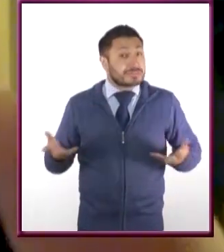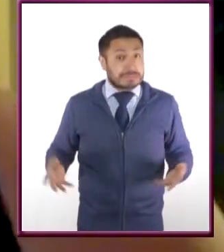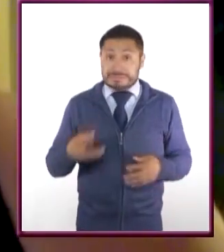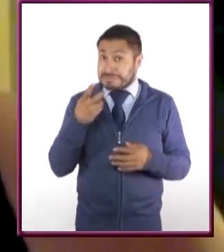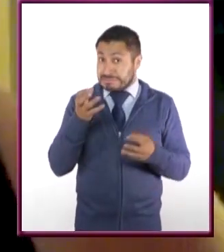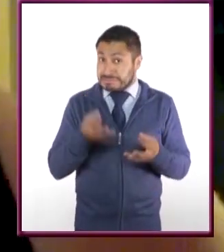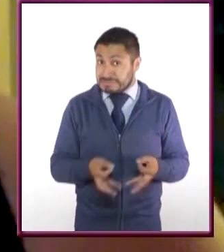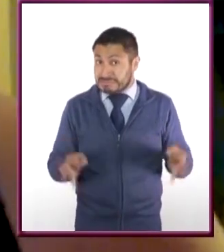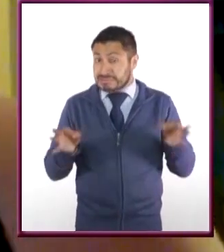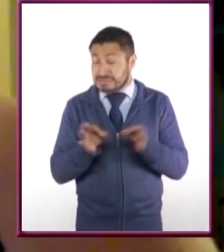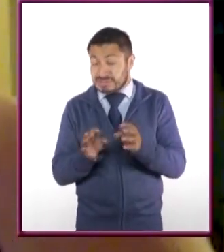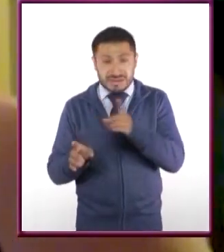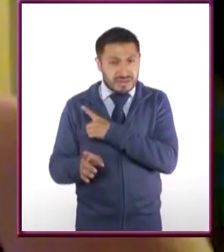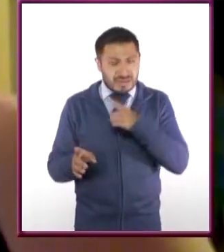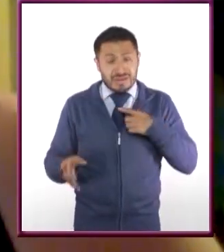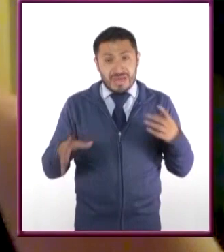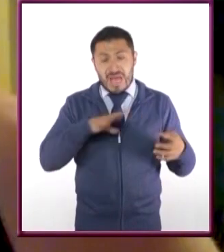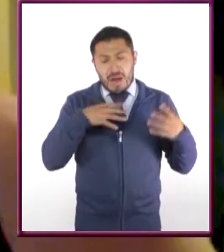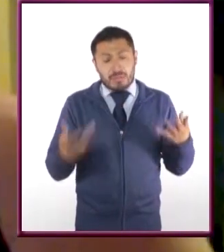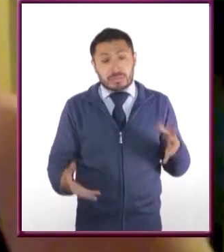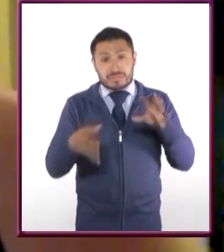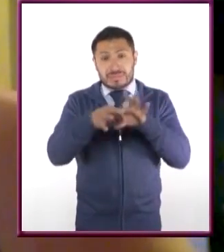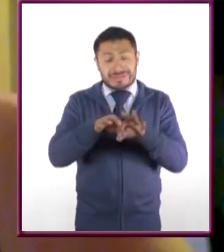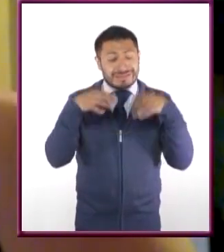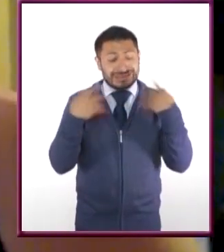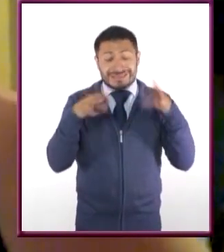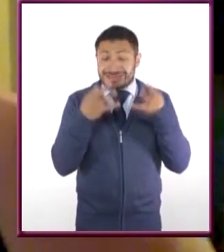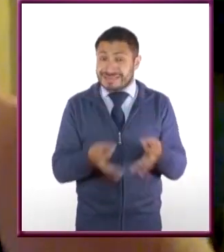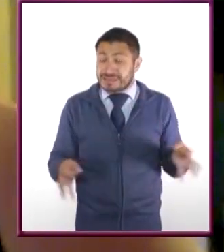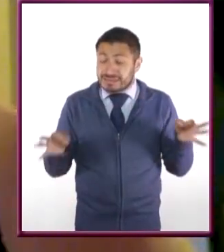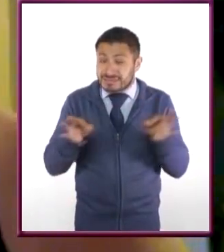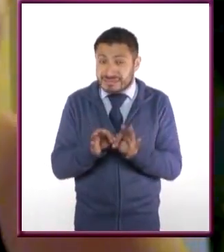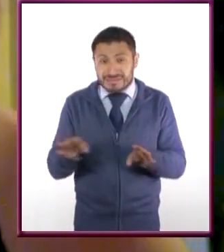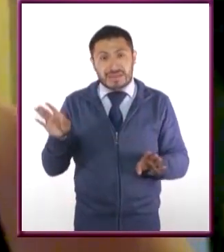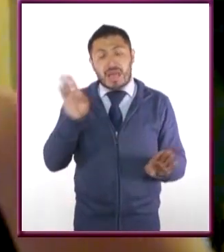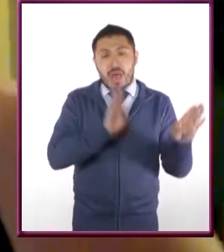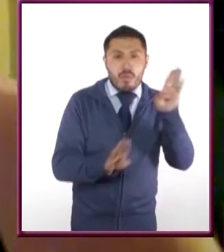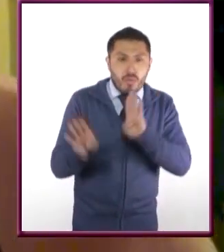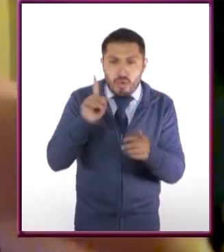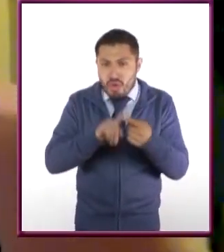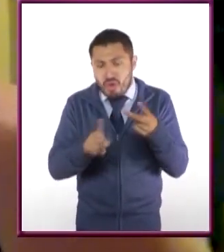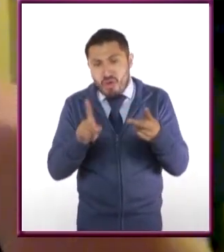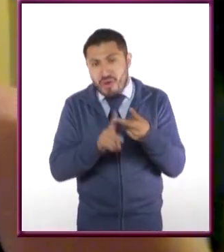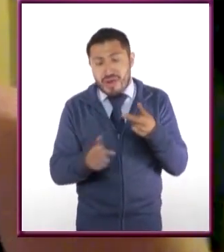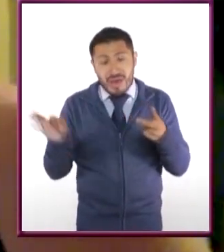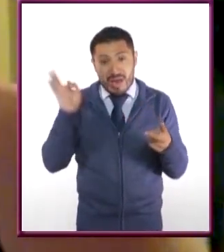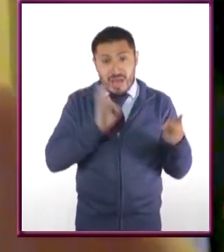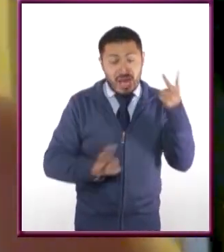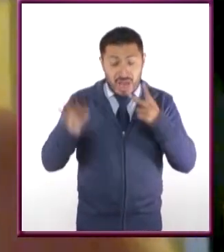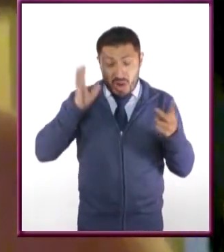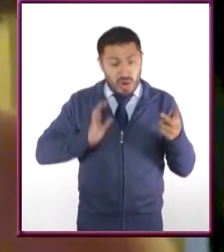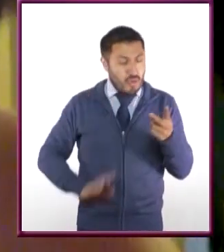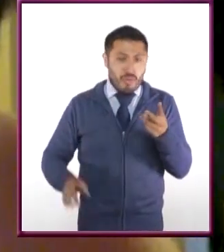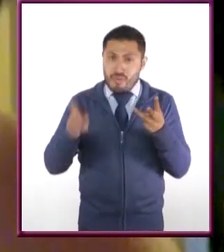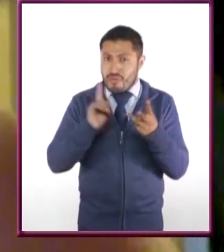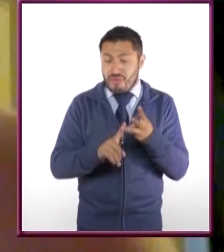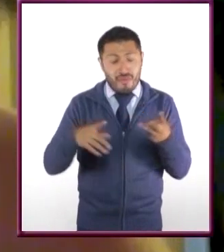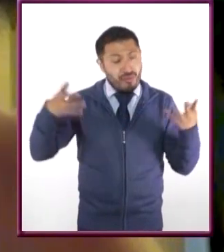Entonces, tenemos ahí una combinación importante en donde la parte biológica, la fisiología, también